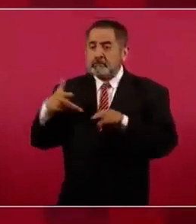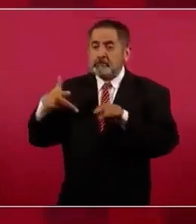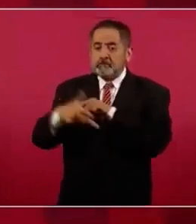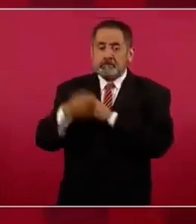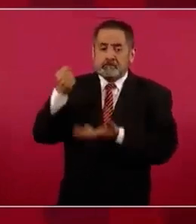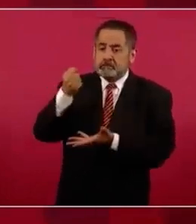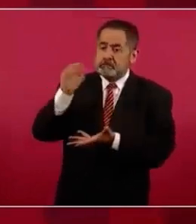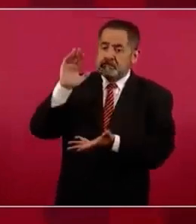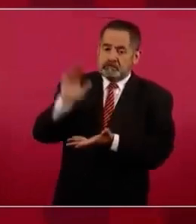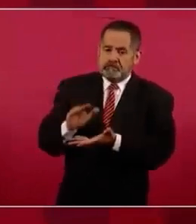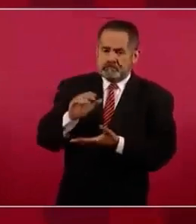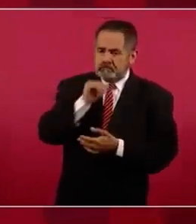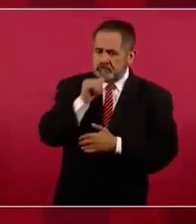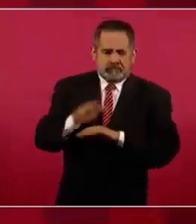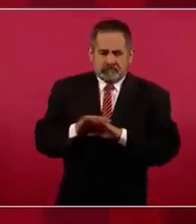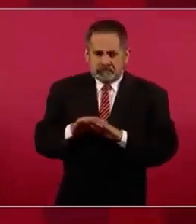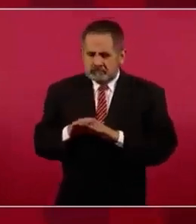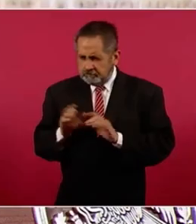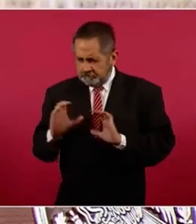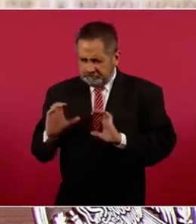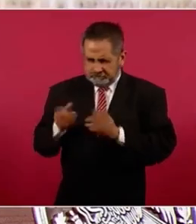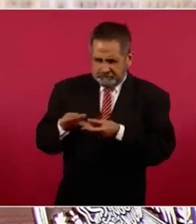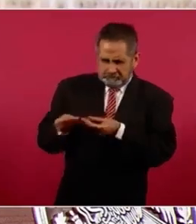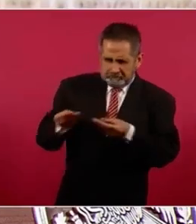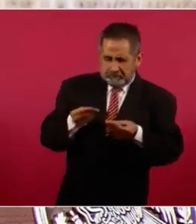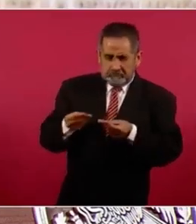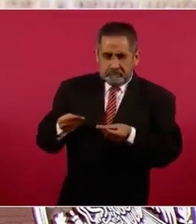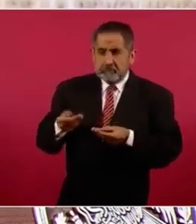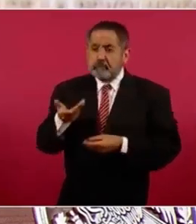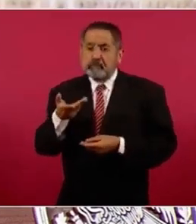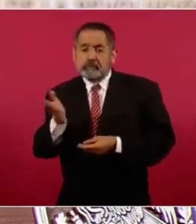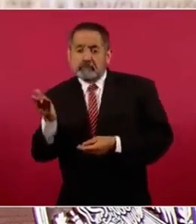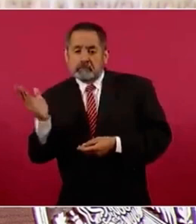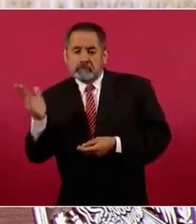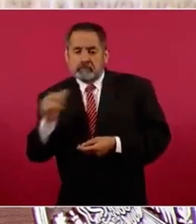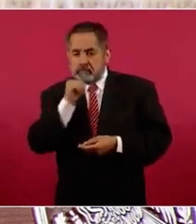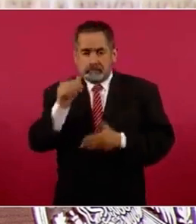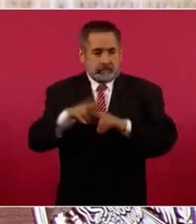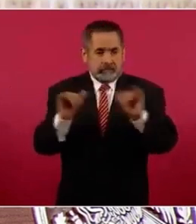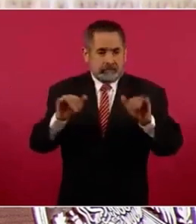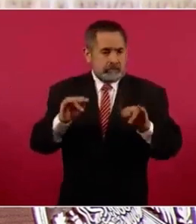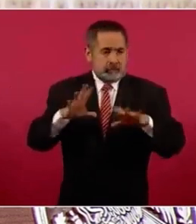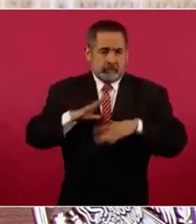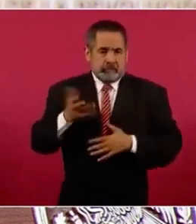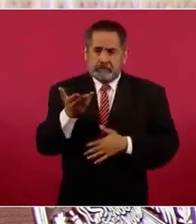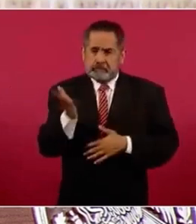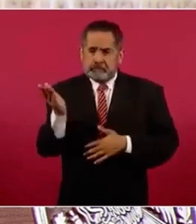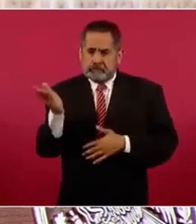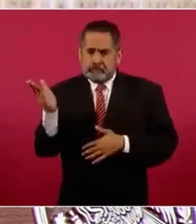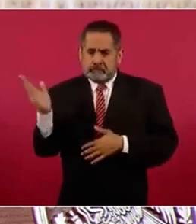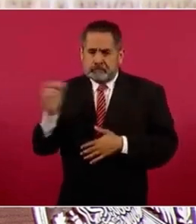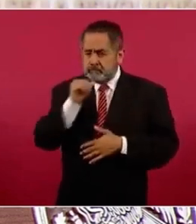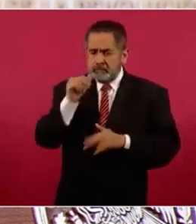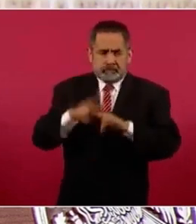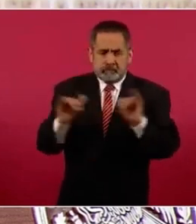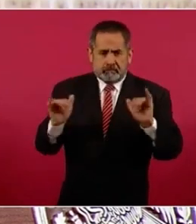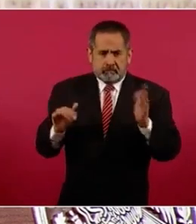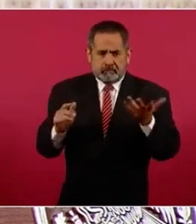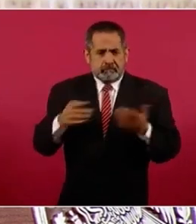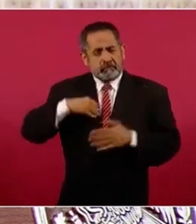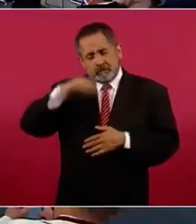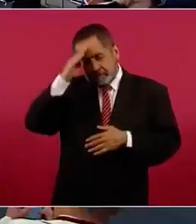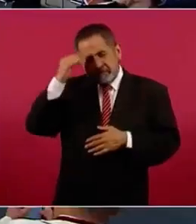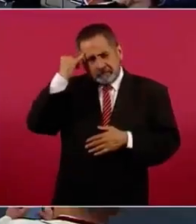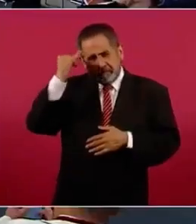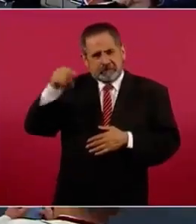de nada y estamos procurando no despedir a trabajadores. No hemos despedido a trabajadores. Imagínense lo